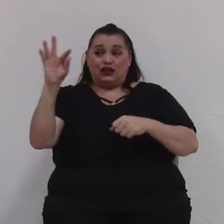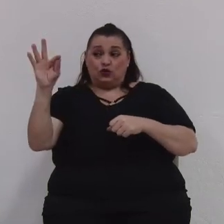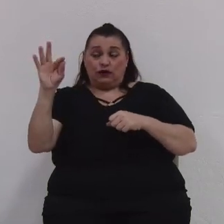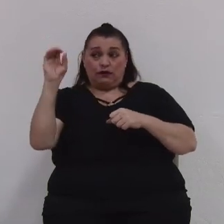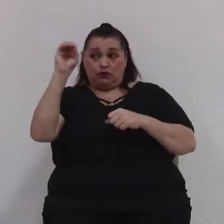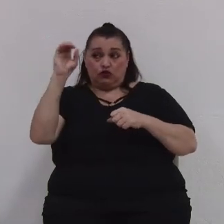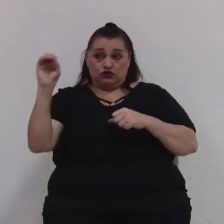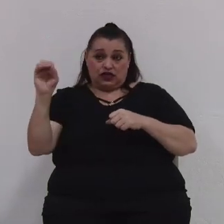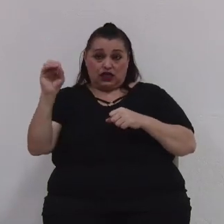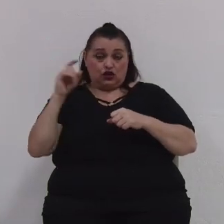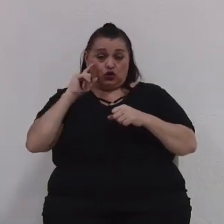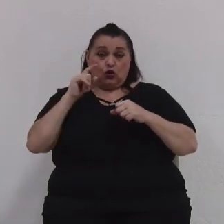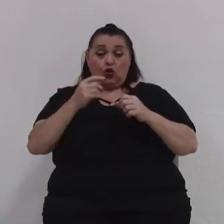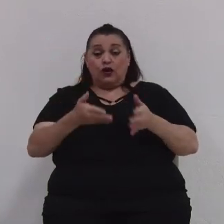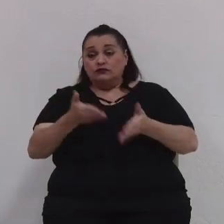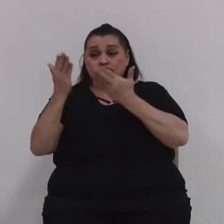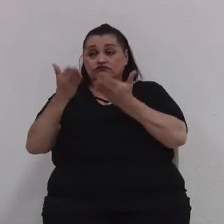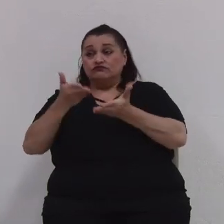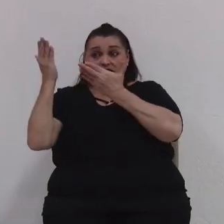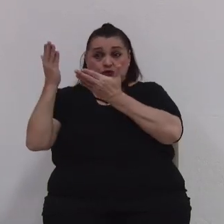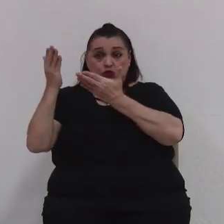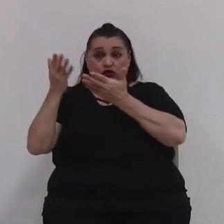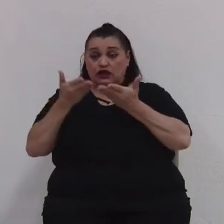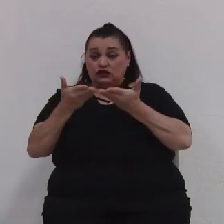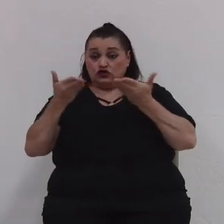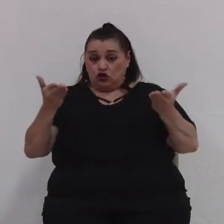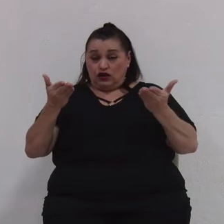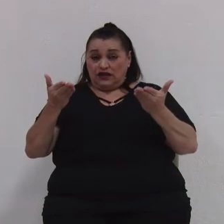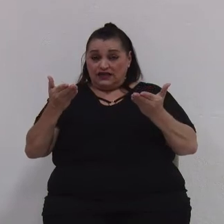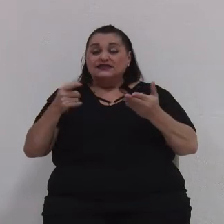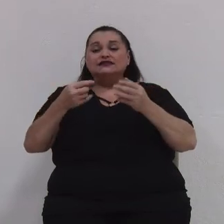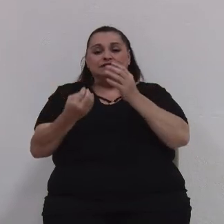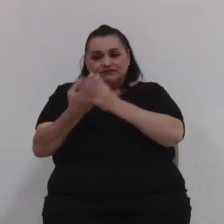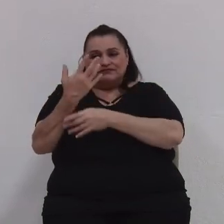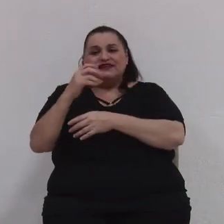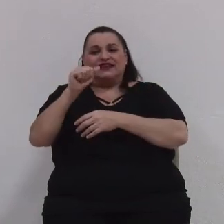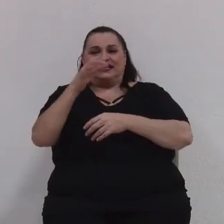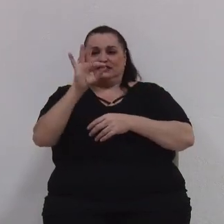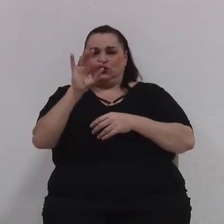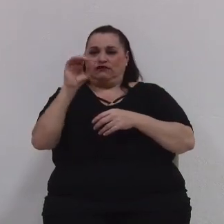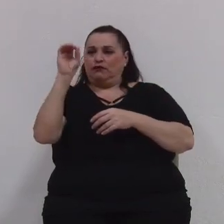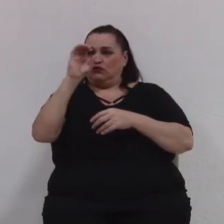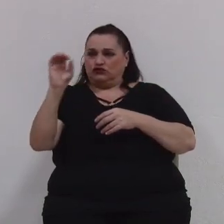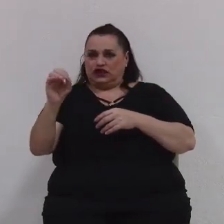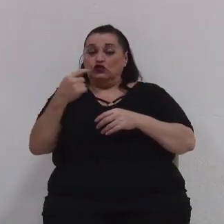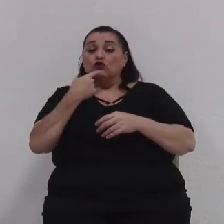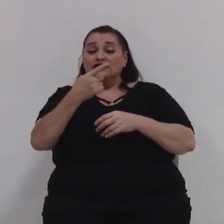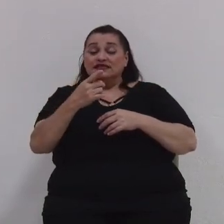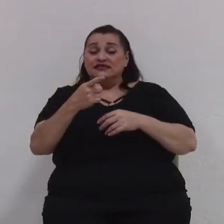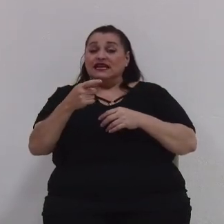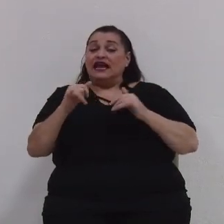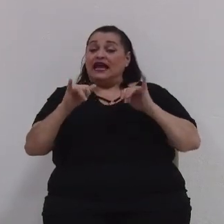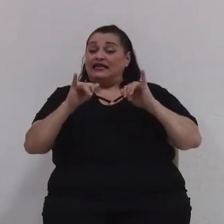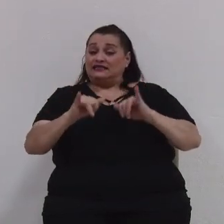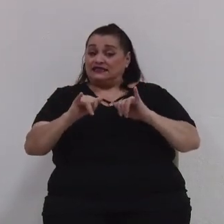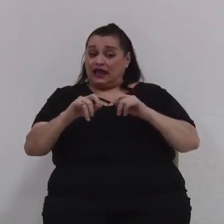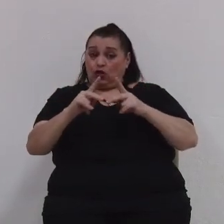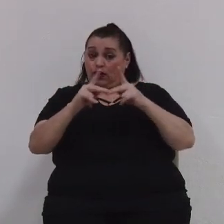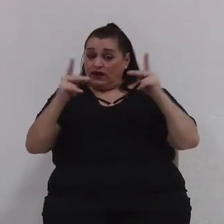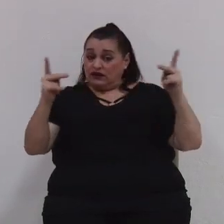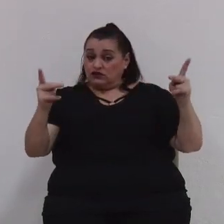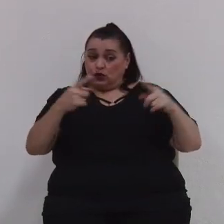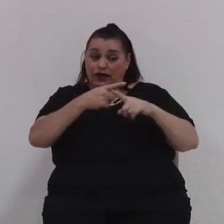69% de las exportaciones se originan en ese 19%. No se ha dicho el Estado de la Nación. La